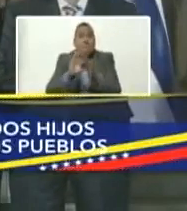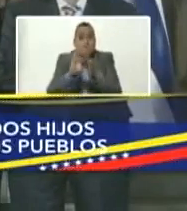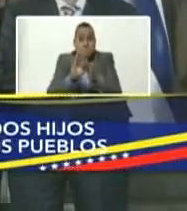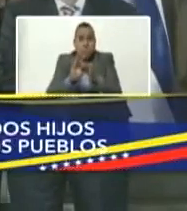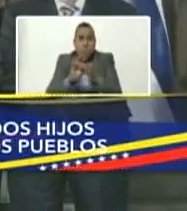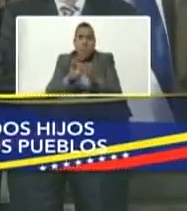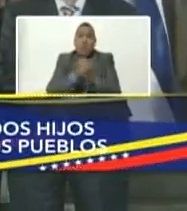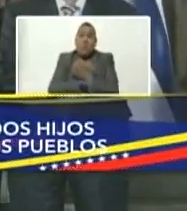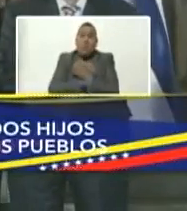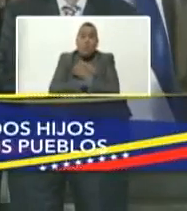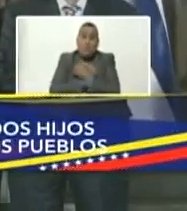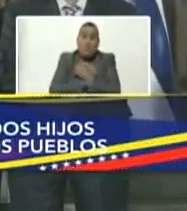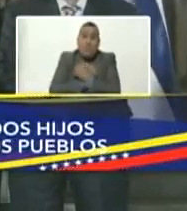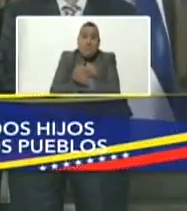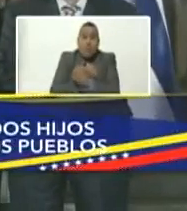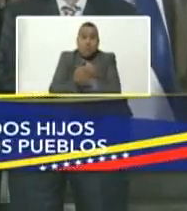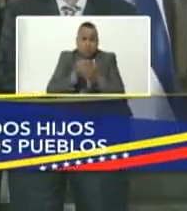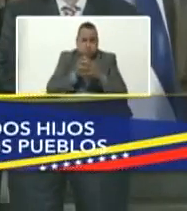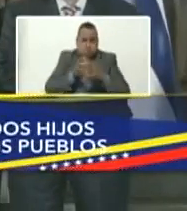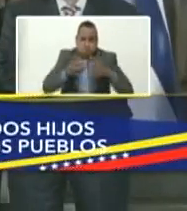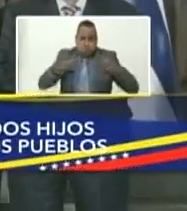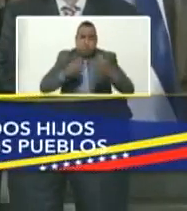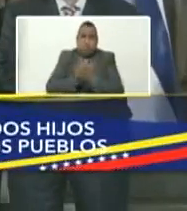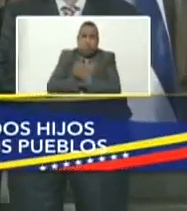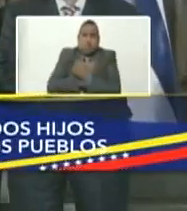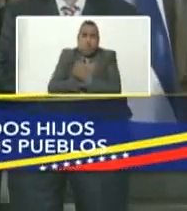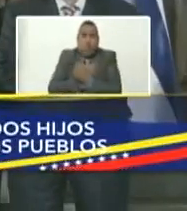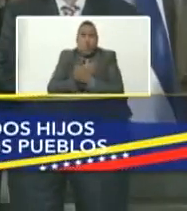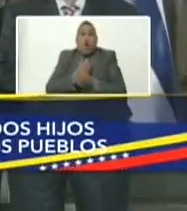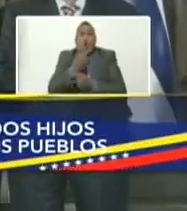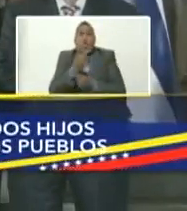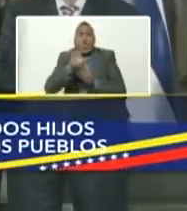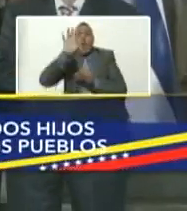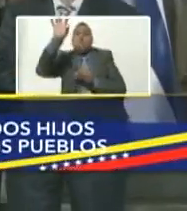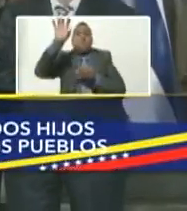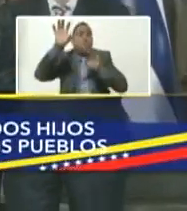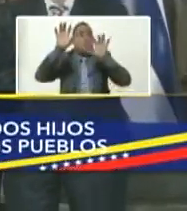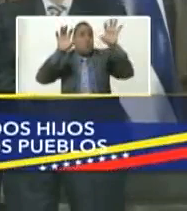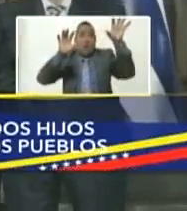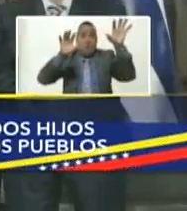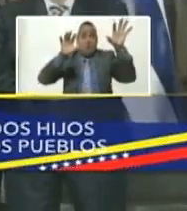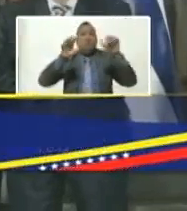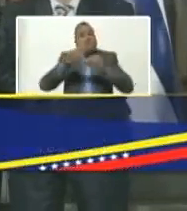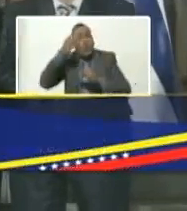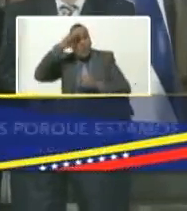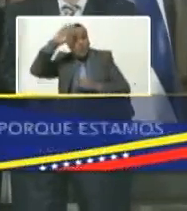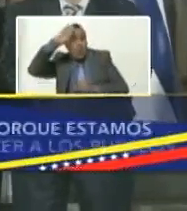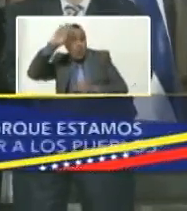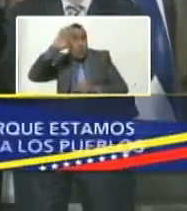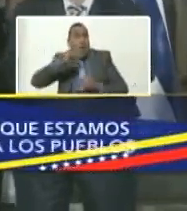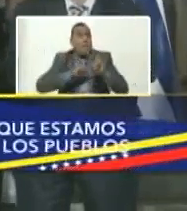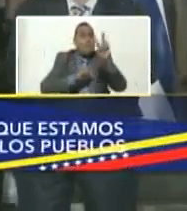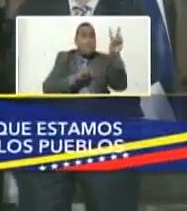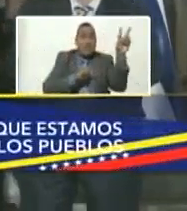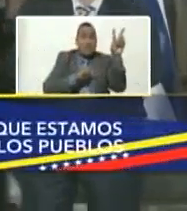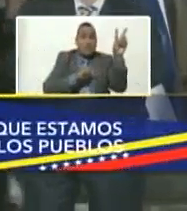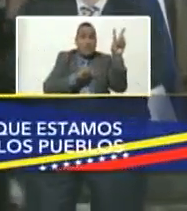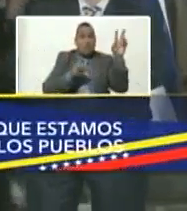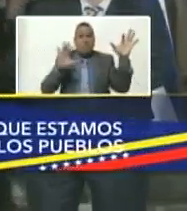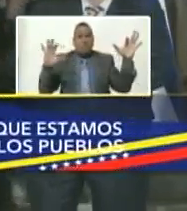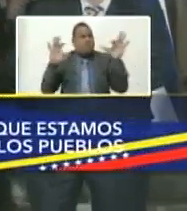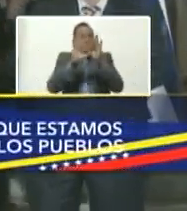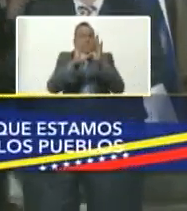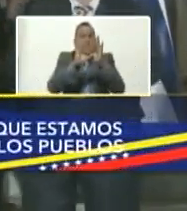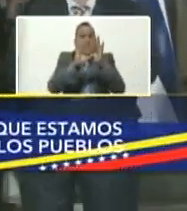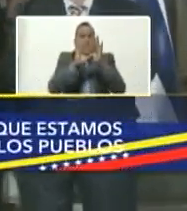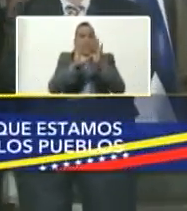amor tan creciente entre dos pueblos como los que hay entre el pueblo de Cuba y el pueblo de Venezuela.